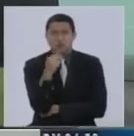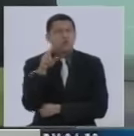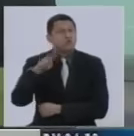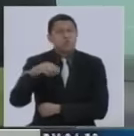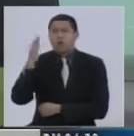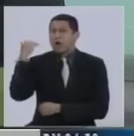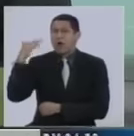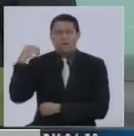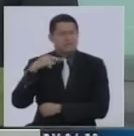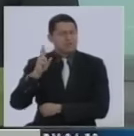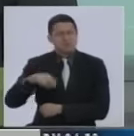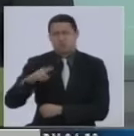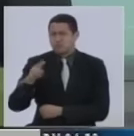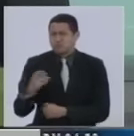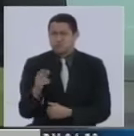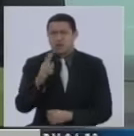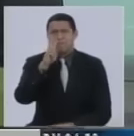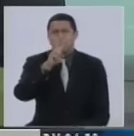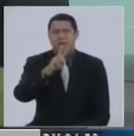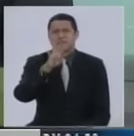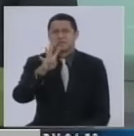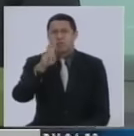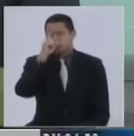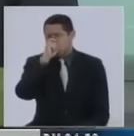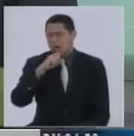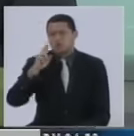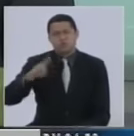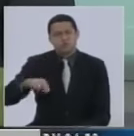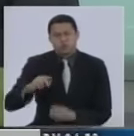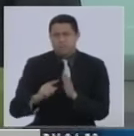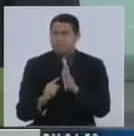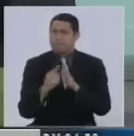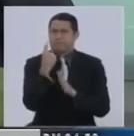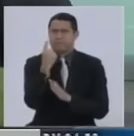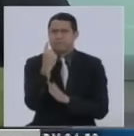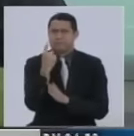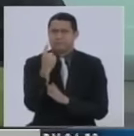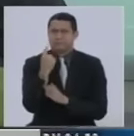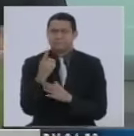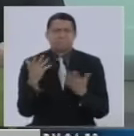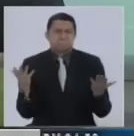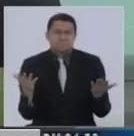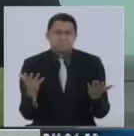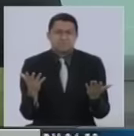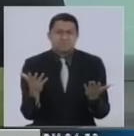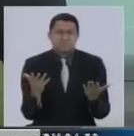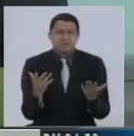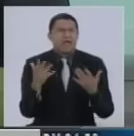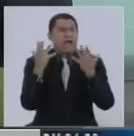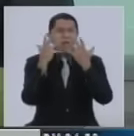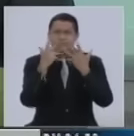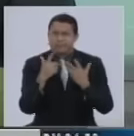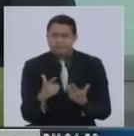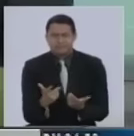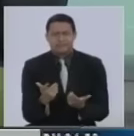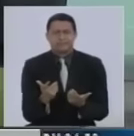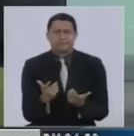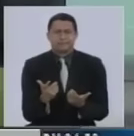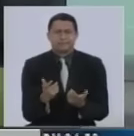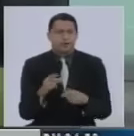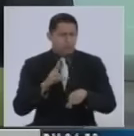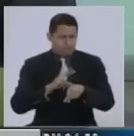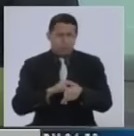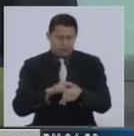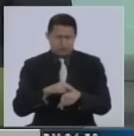pasado realmente en 24 años eh las causas son mayormente administrativas Es decir desde el punto de vista